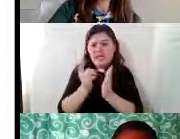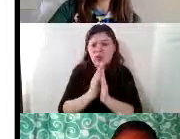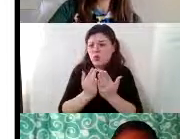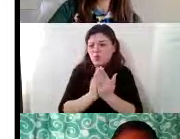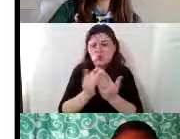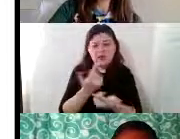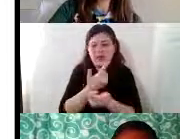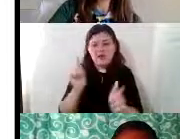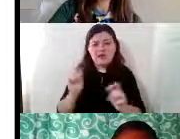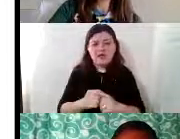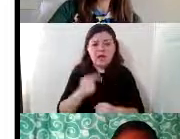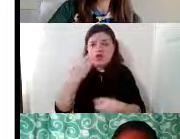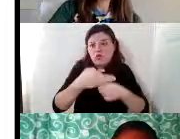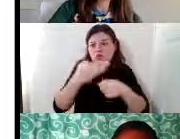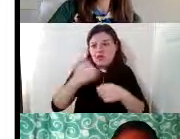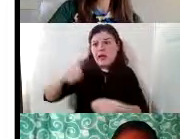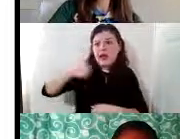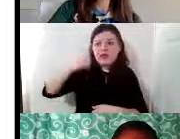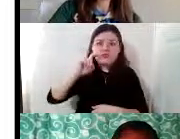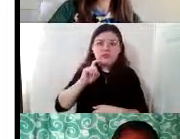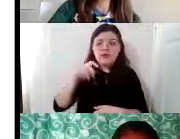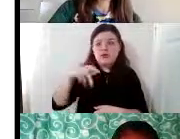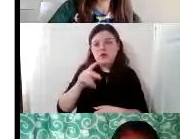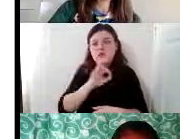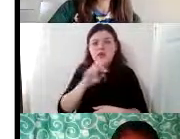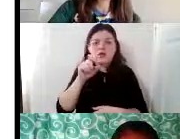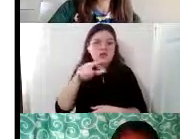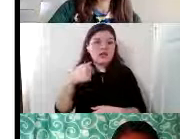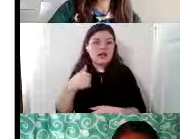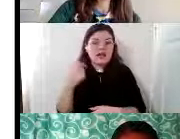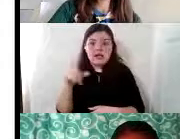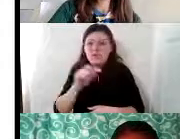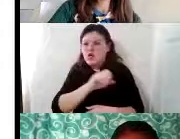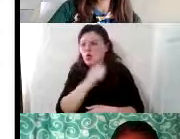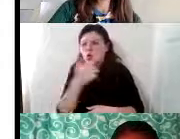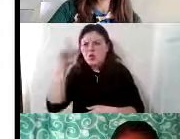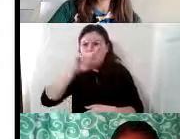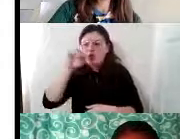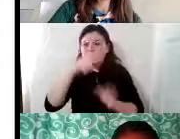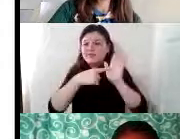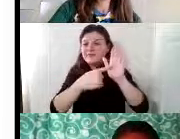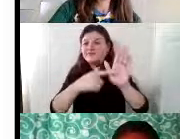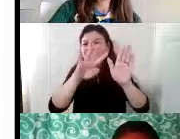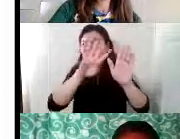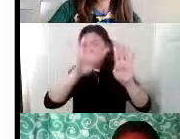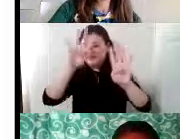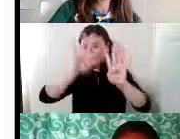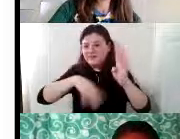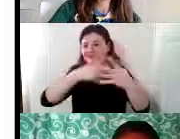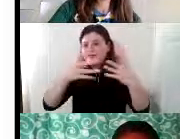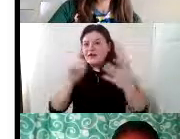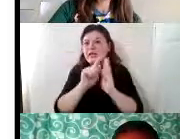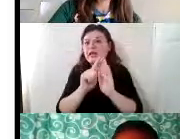hablábamos sobre abuso sexual y yo les quiero dar estas recomendaciones de cuentos, de libros, así como el de Estela Grita Muy